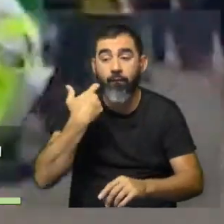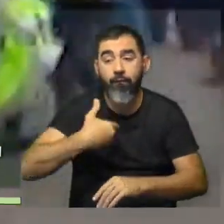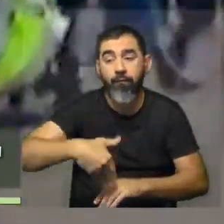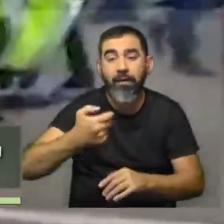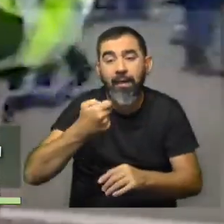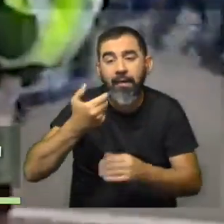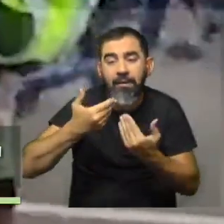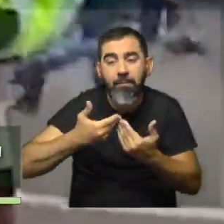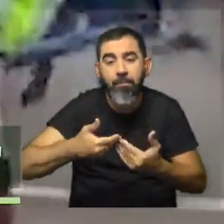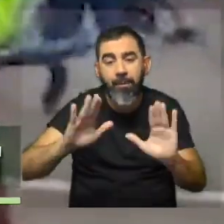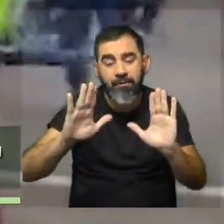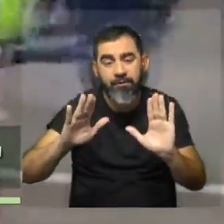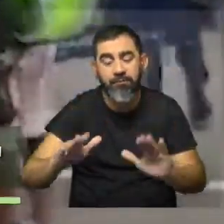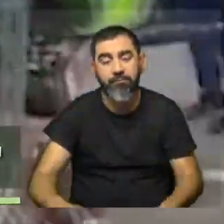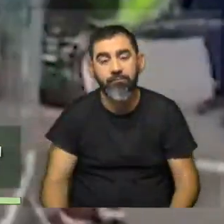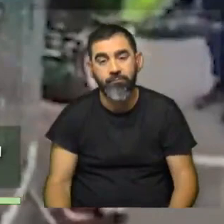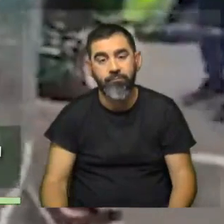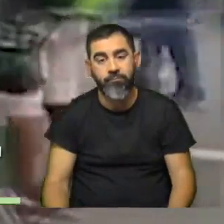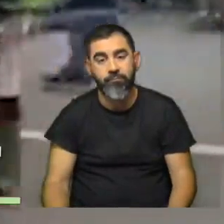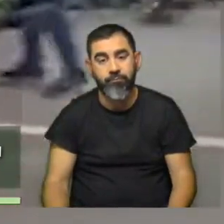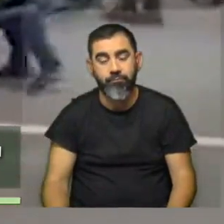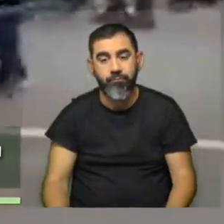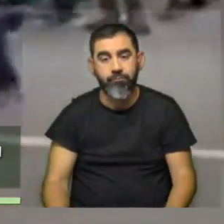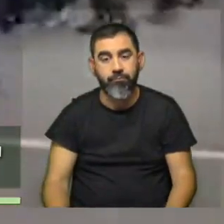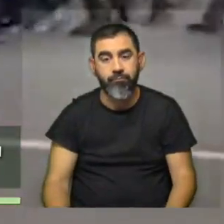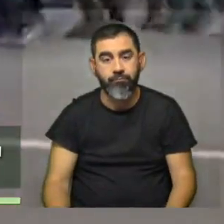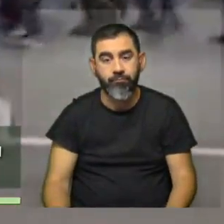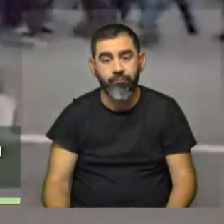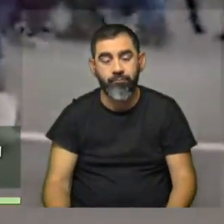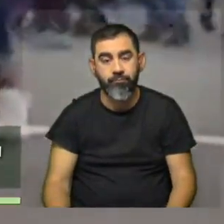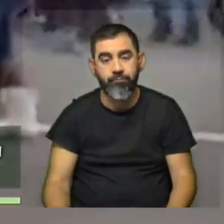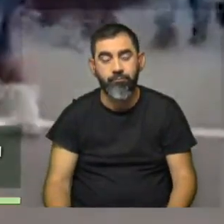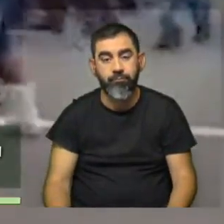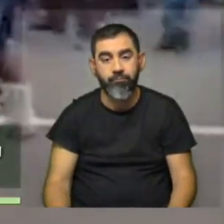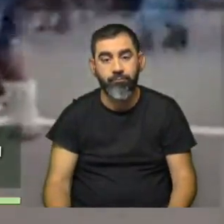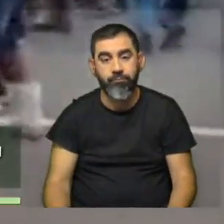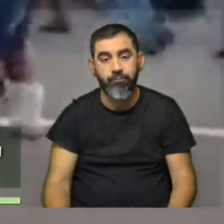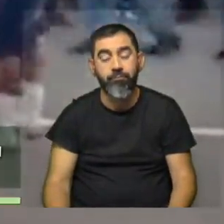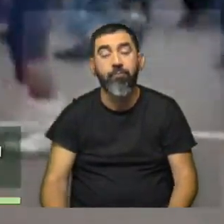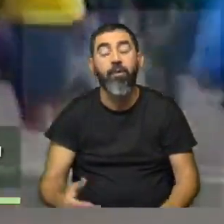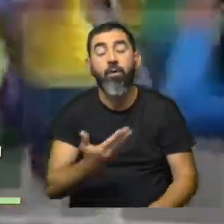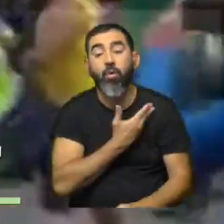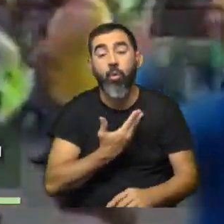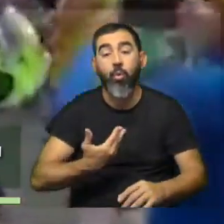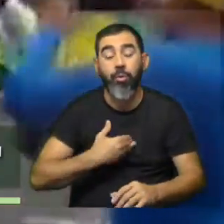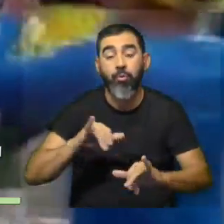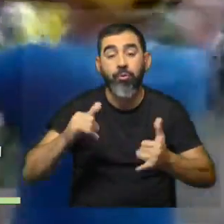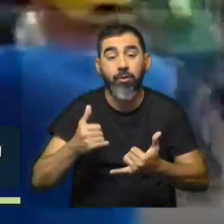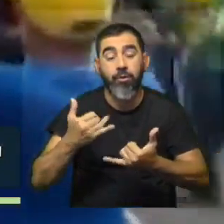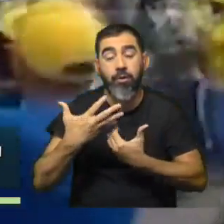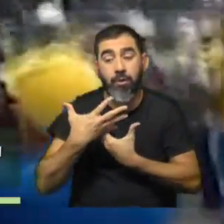gobierno, por el cual ya empezó a hacer mucha legislación a favor